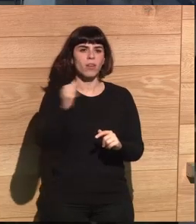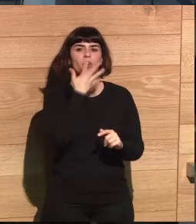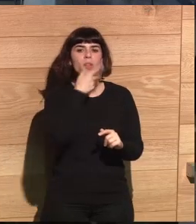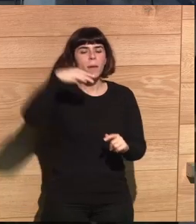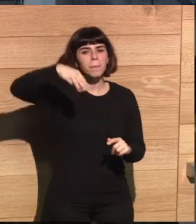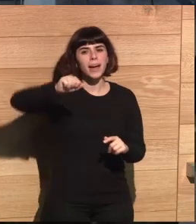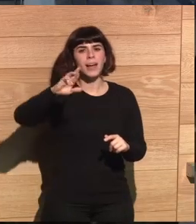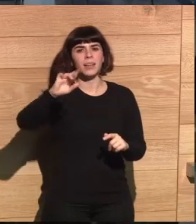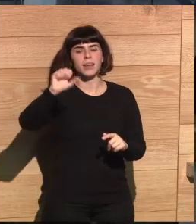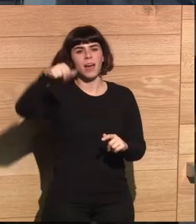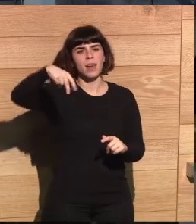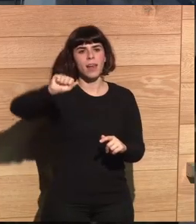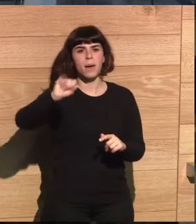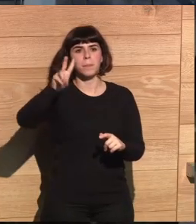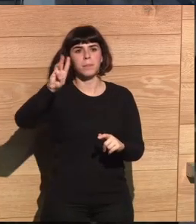Pineda? ¿Deberían conocerla?